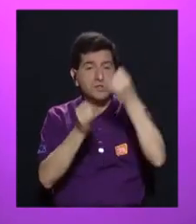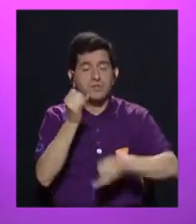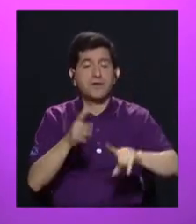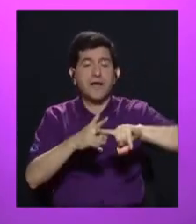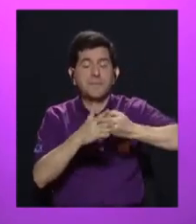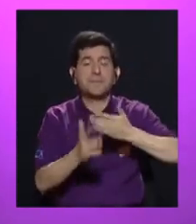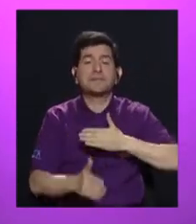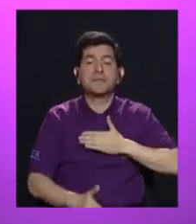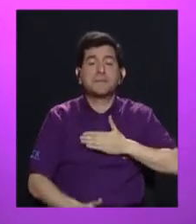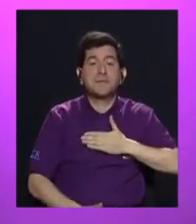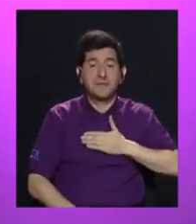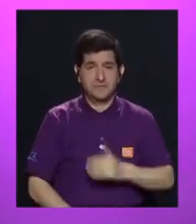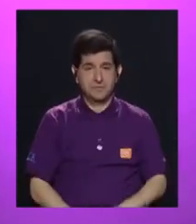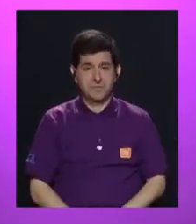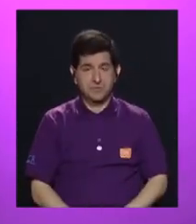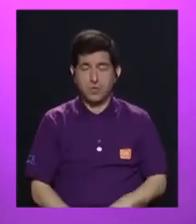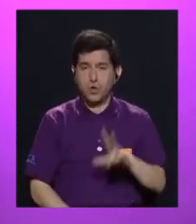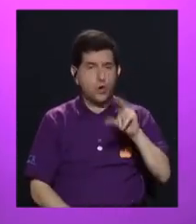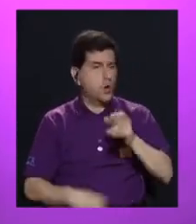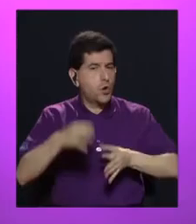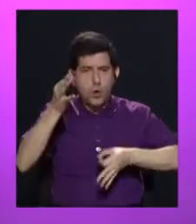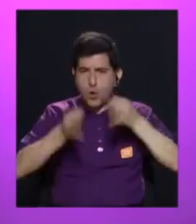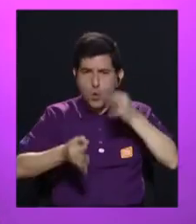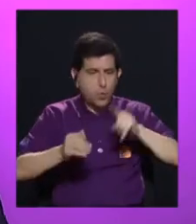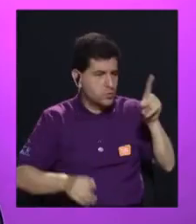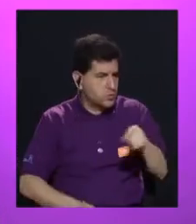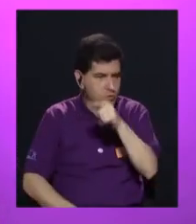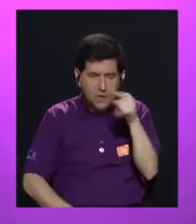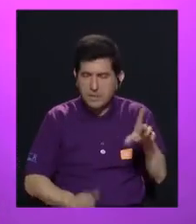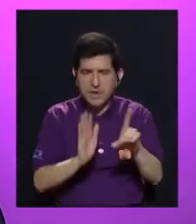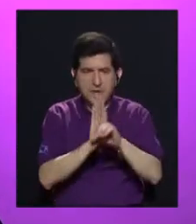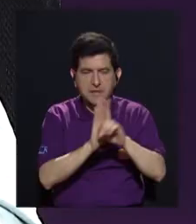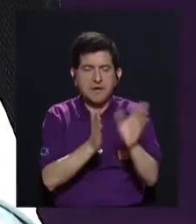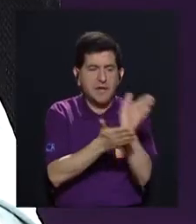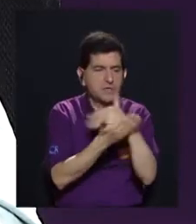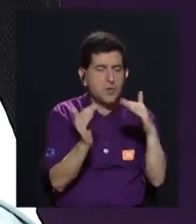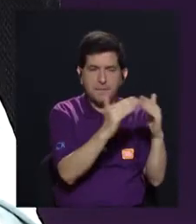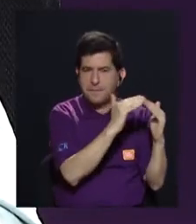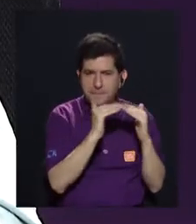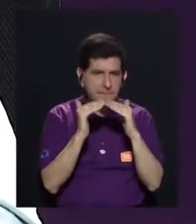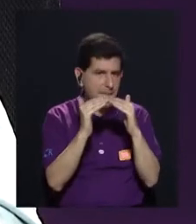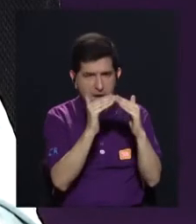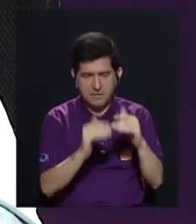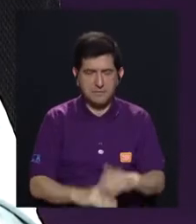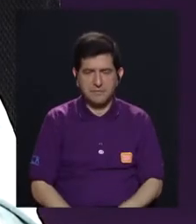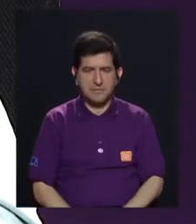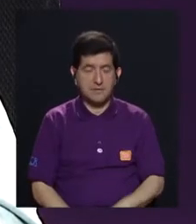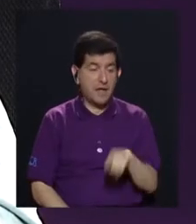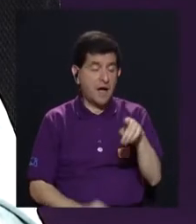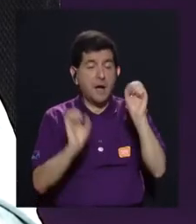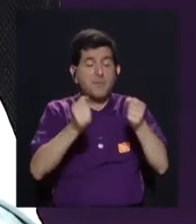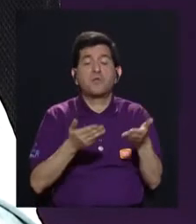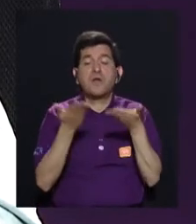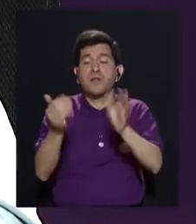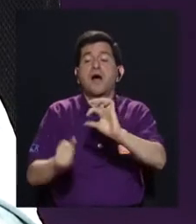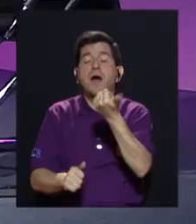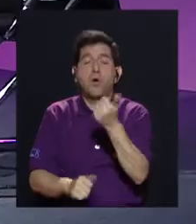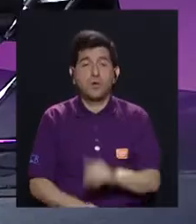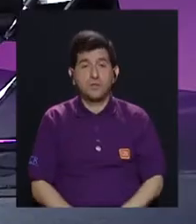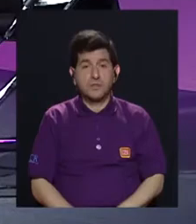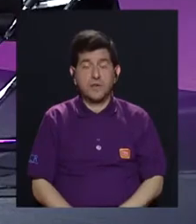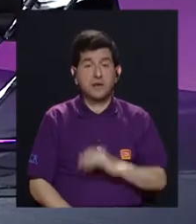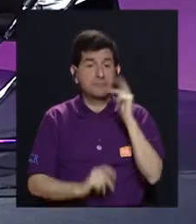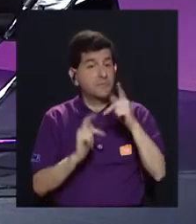los míos y que no es justo eliminar los derechos de una parte de una población para para dárselos a otras porque pueden